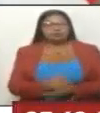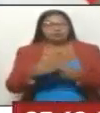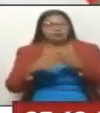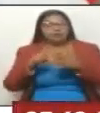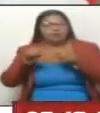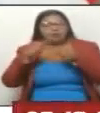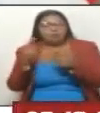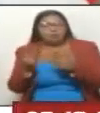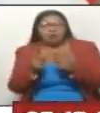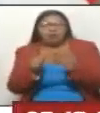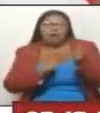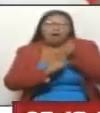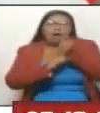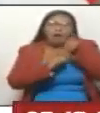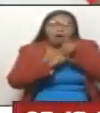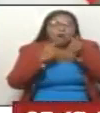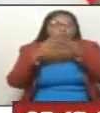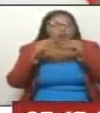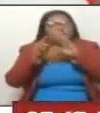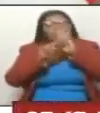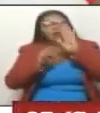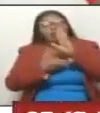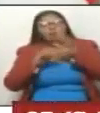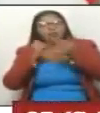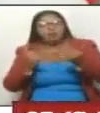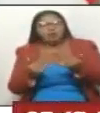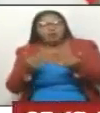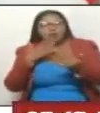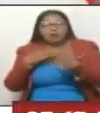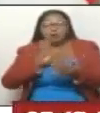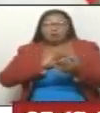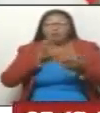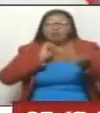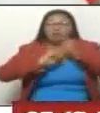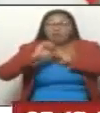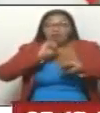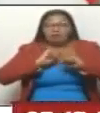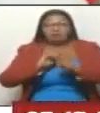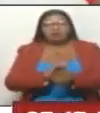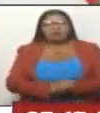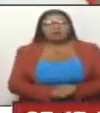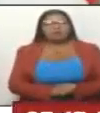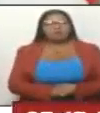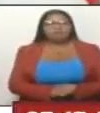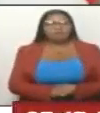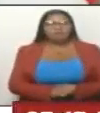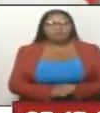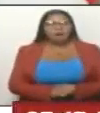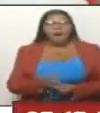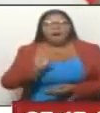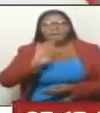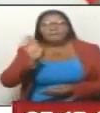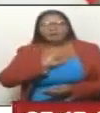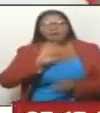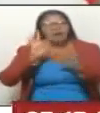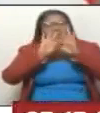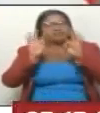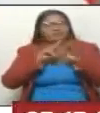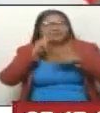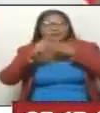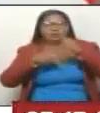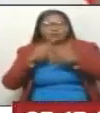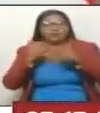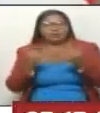se ampara las normas constitucionales para su propia defensa y existencia política, es otra de